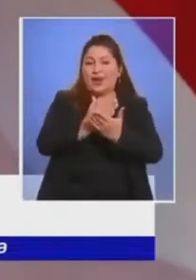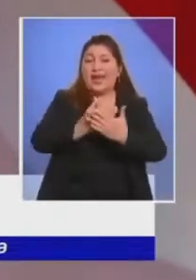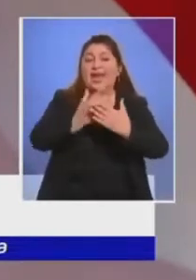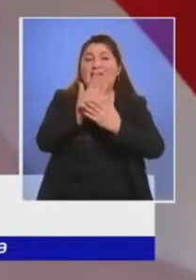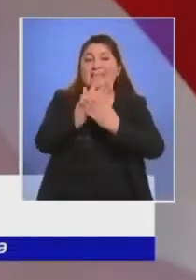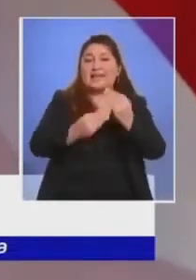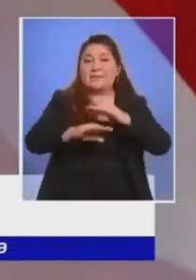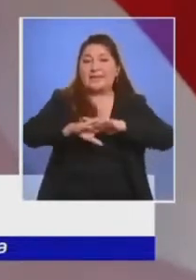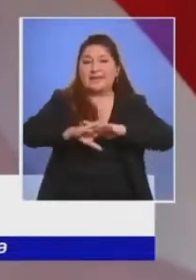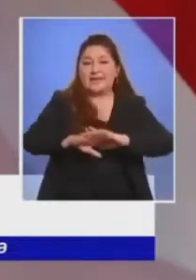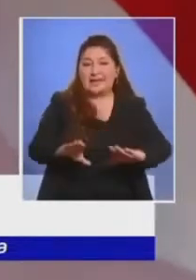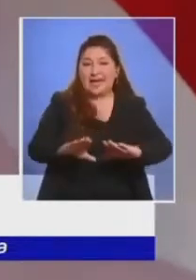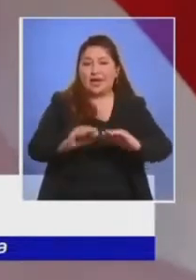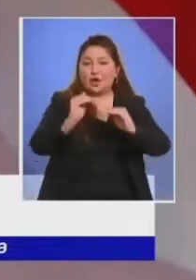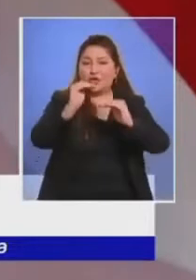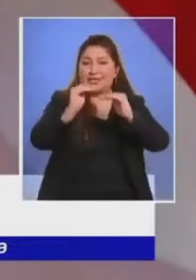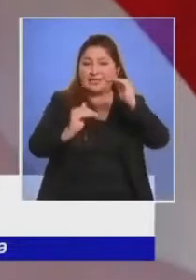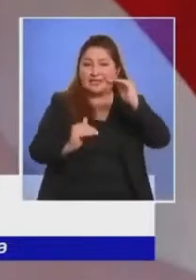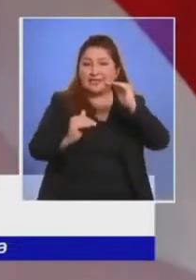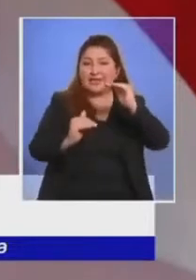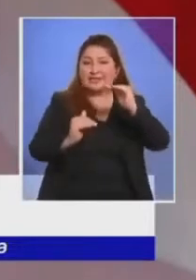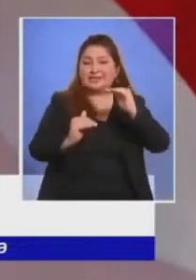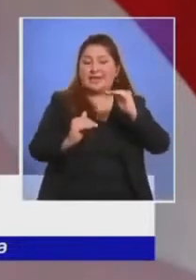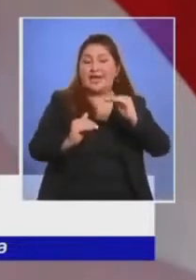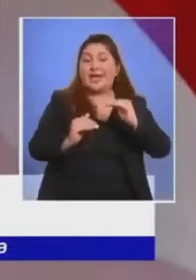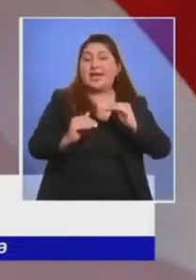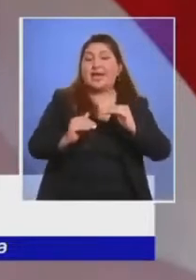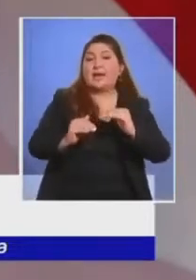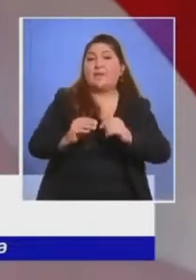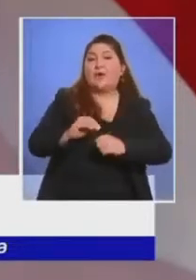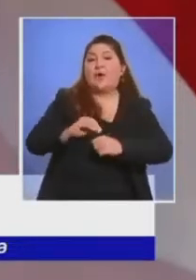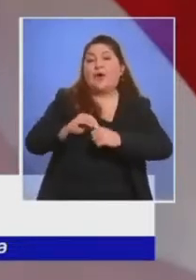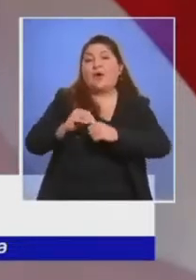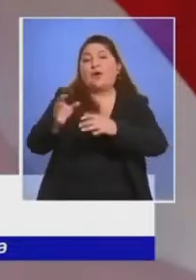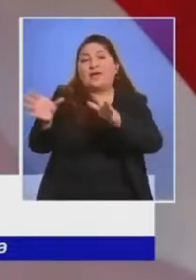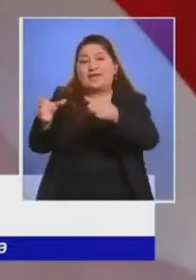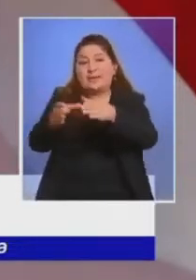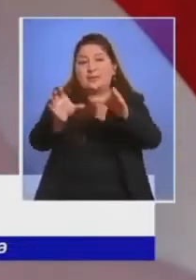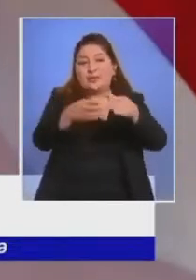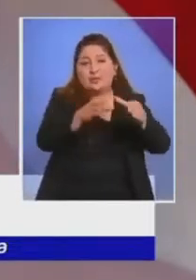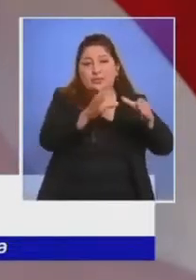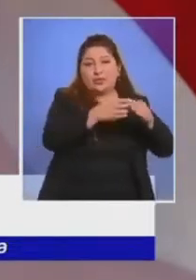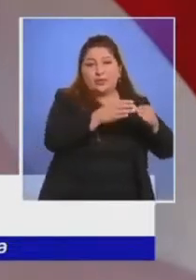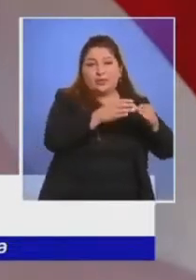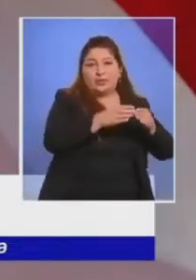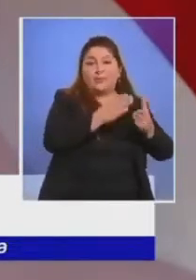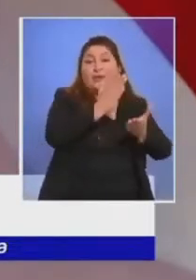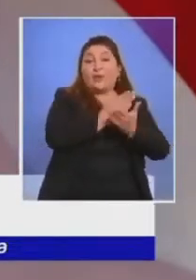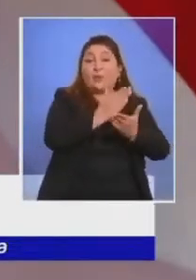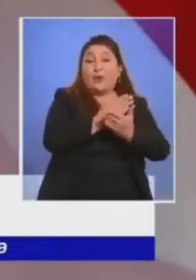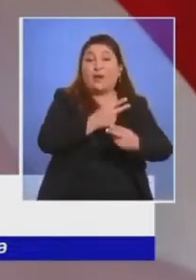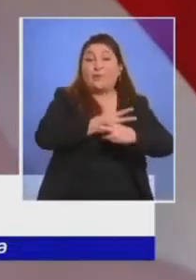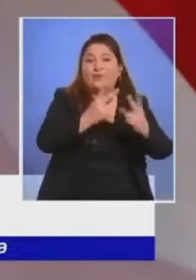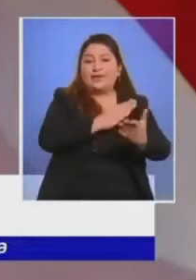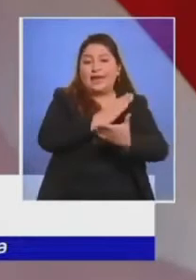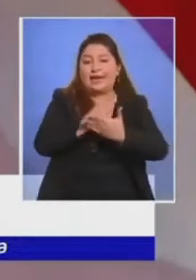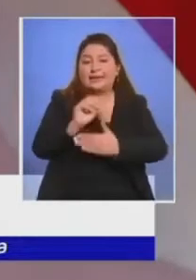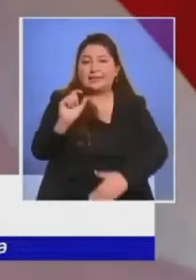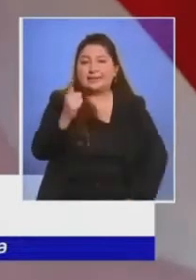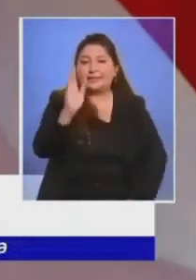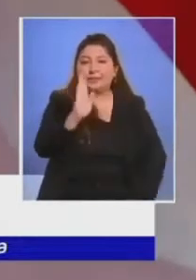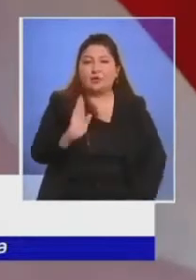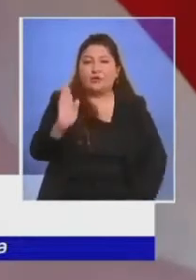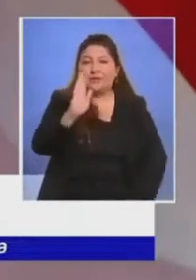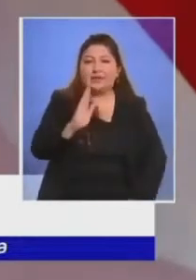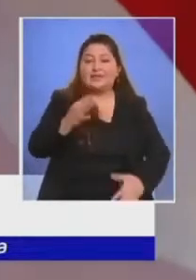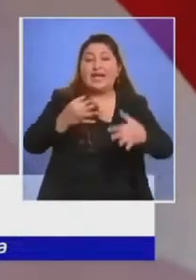brecha digital y para eso hemos comprometido equipos para todos los estudiantes hasta séptimo básico de las escuelas públicas, garantizar conectividad a